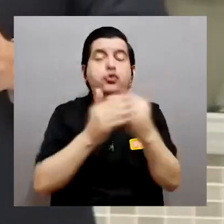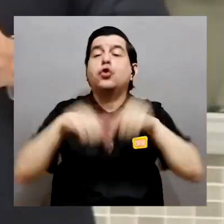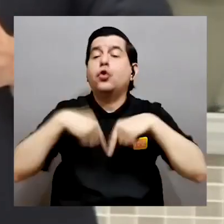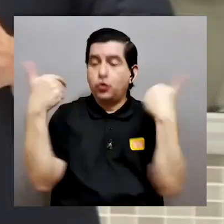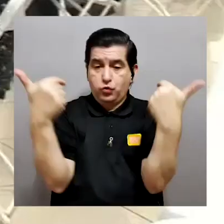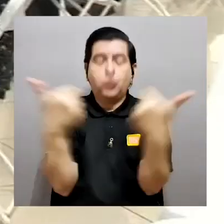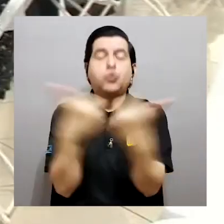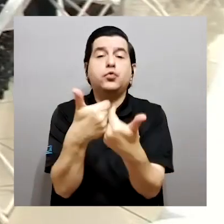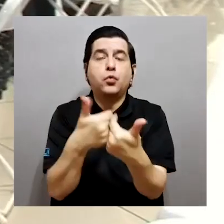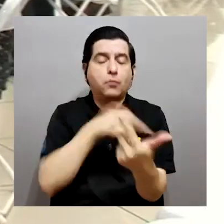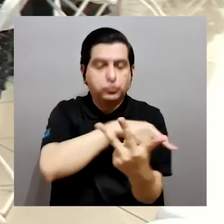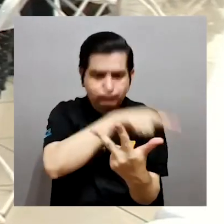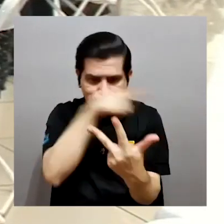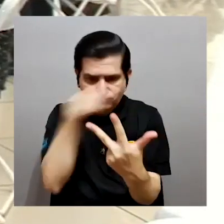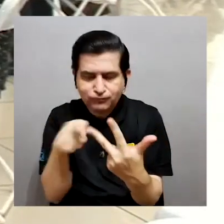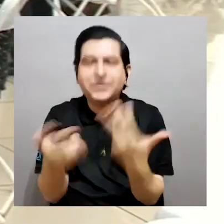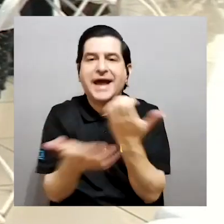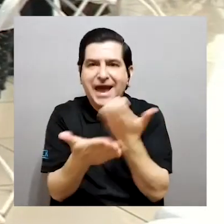los sectores